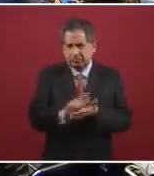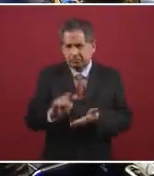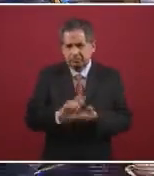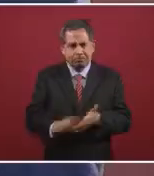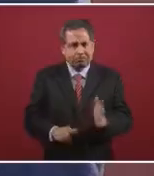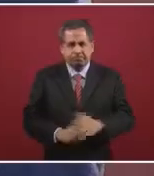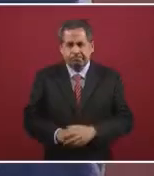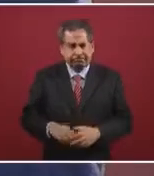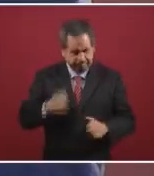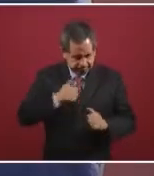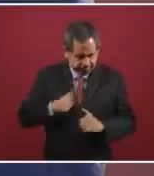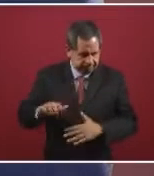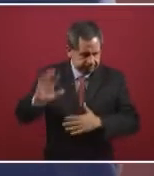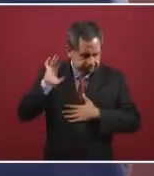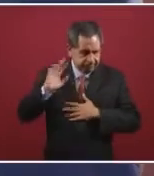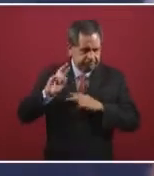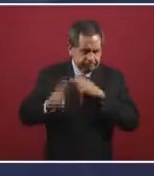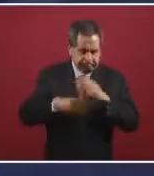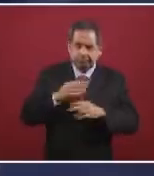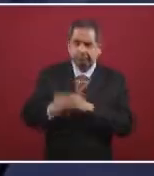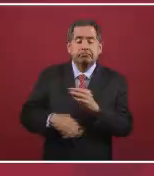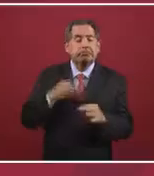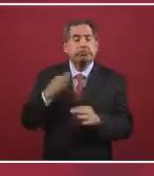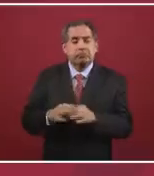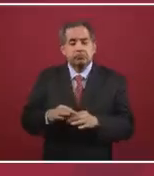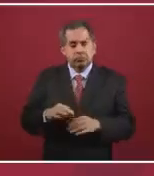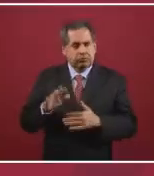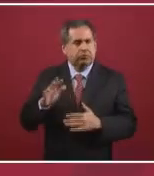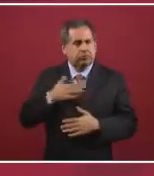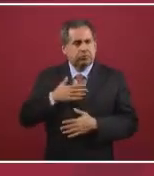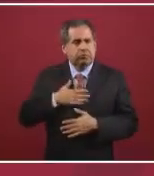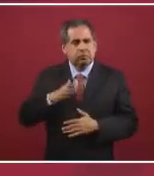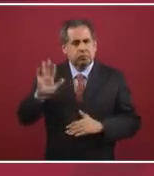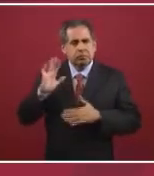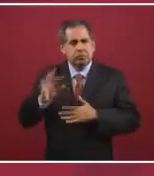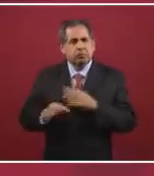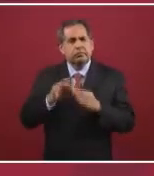Me he comprometido y voy a cumplir, y lo estoy